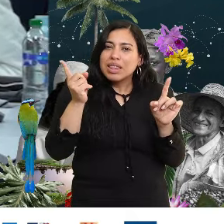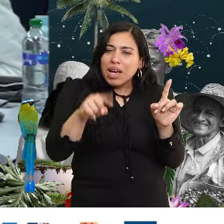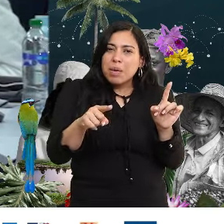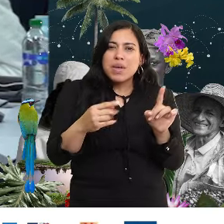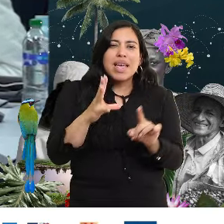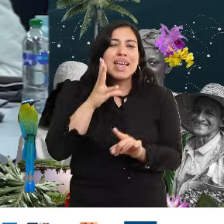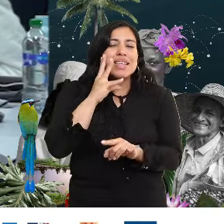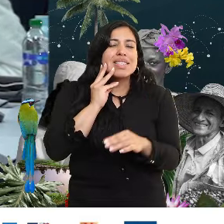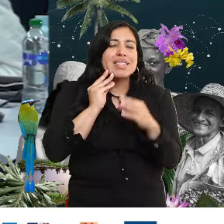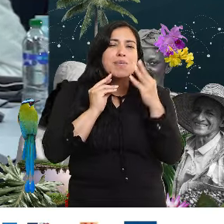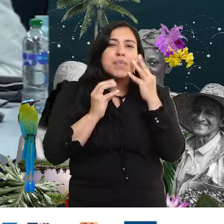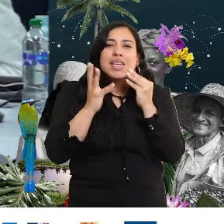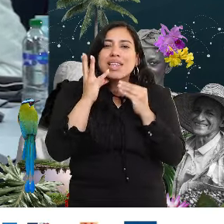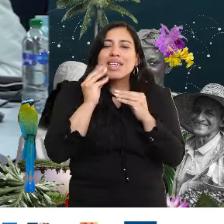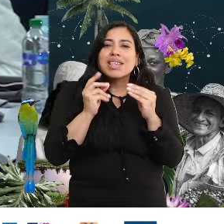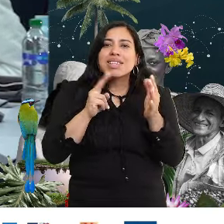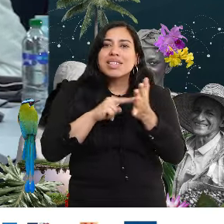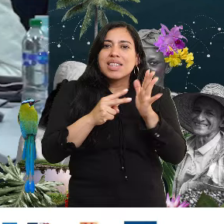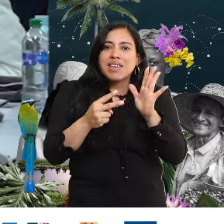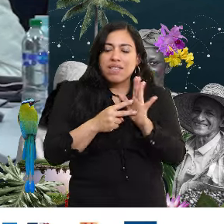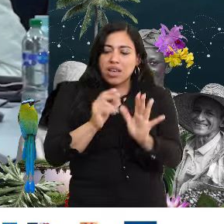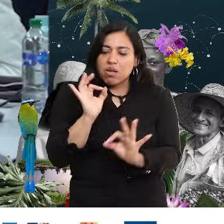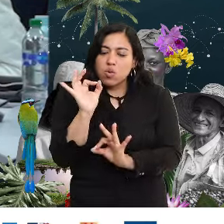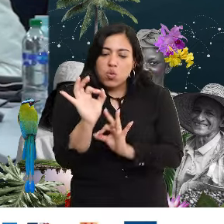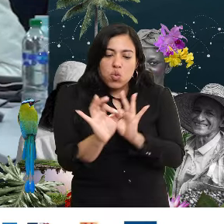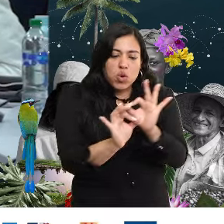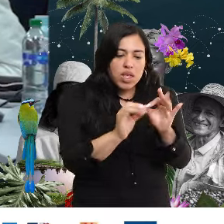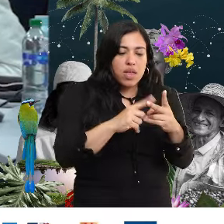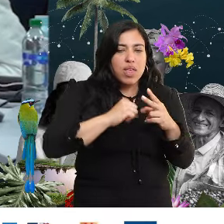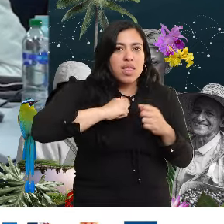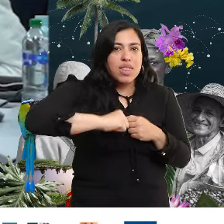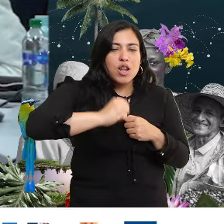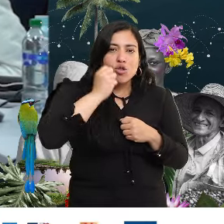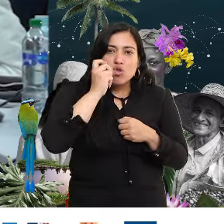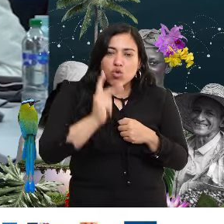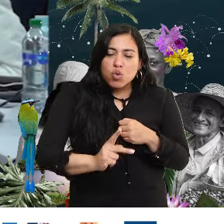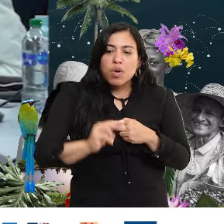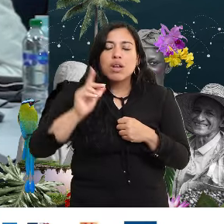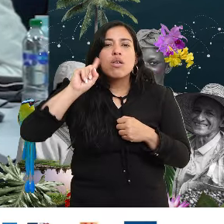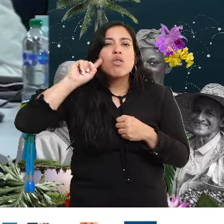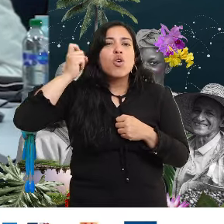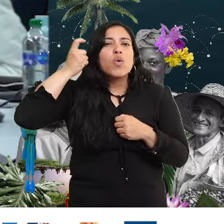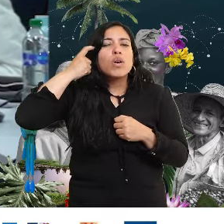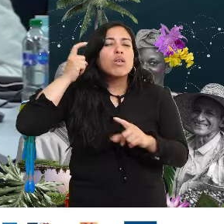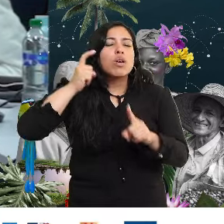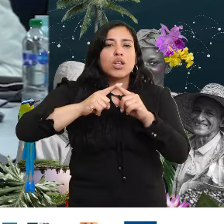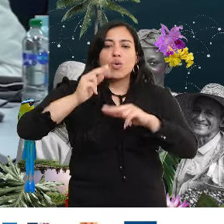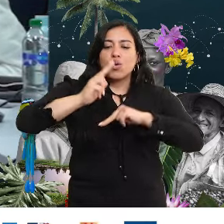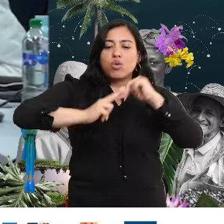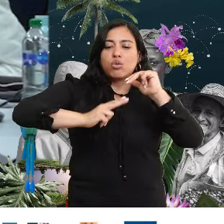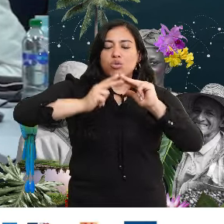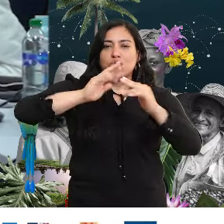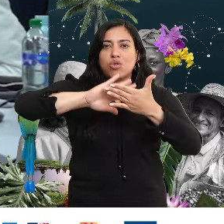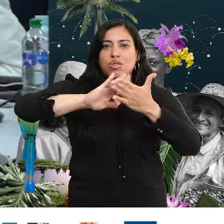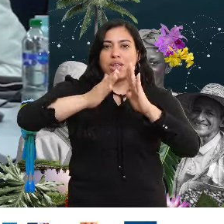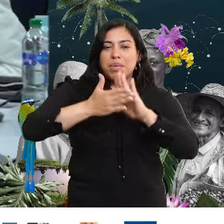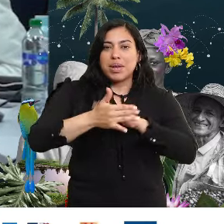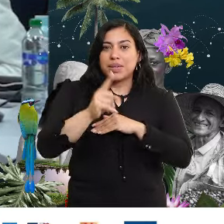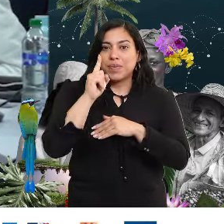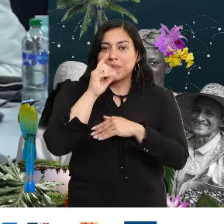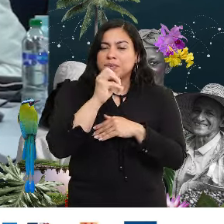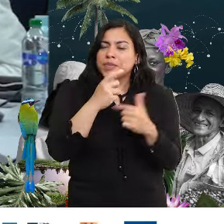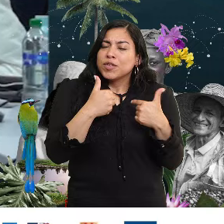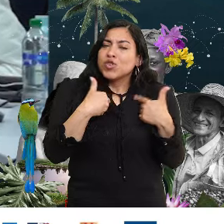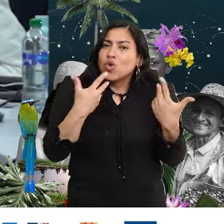vivenciar qué es integrar la conservación, los derechos humanos y la gobernanza para la construcción de paz, ¿no? Entonces yo lo que